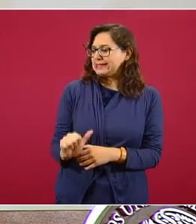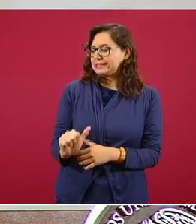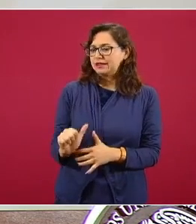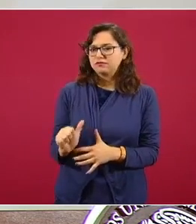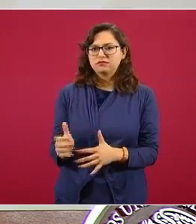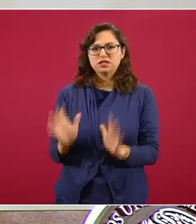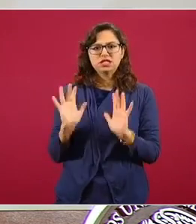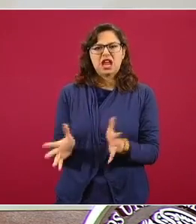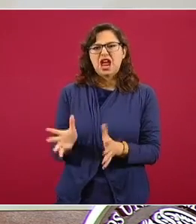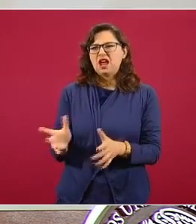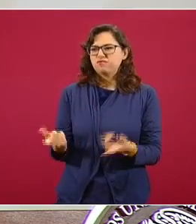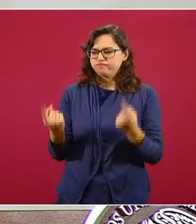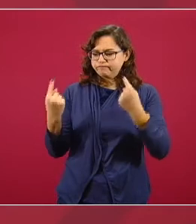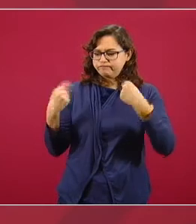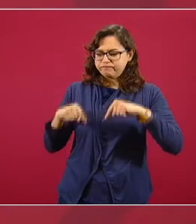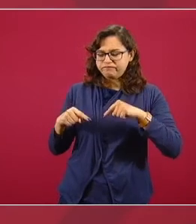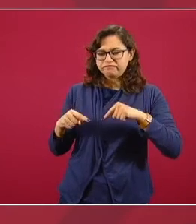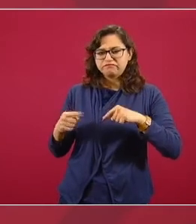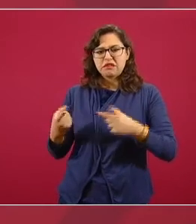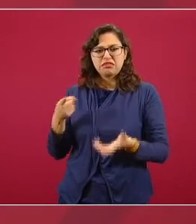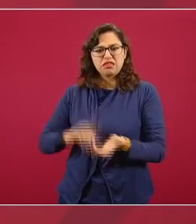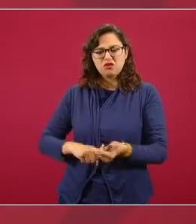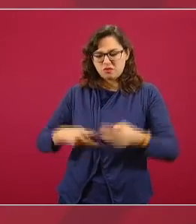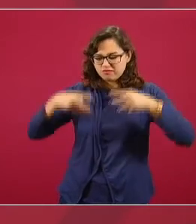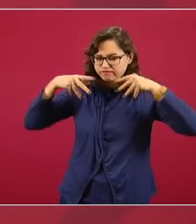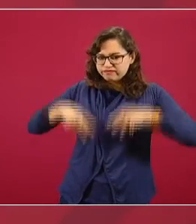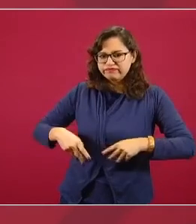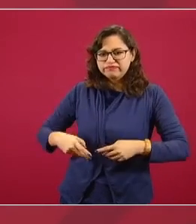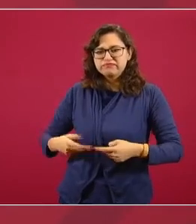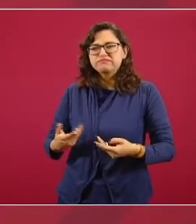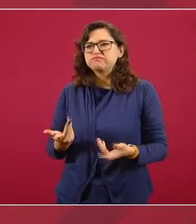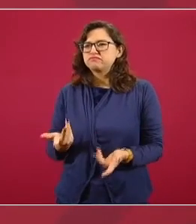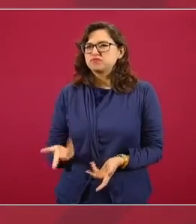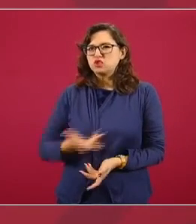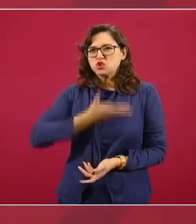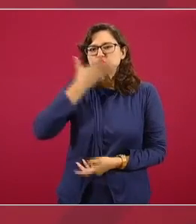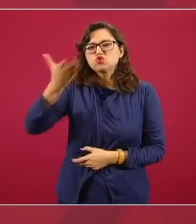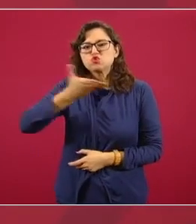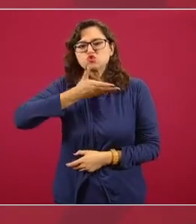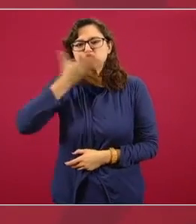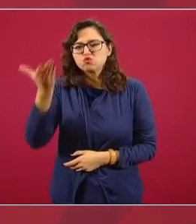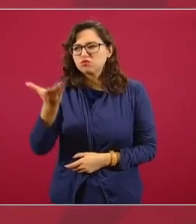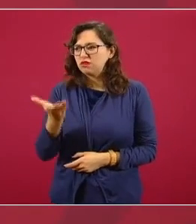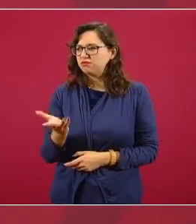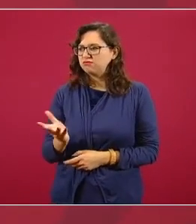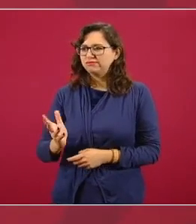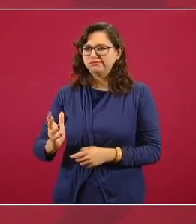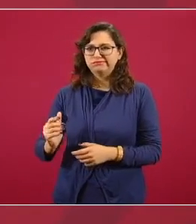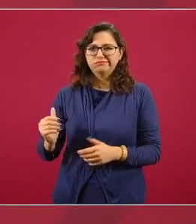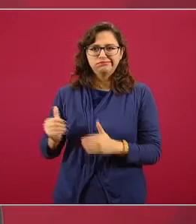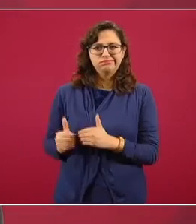hábito, que todos cuidemos la democracia y que no regresemos